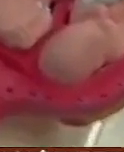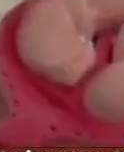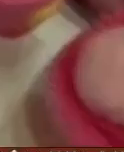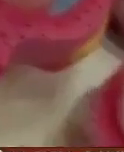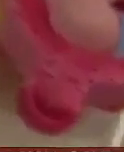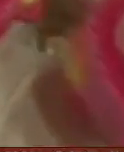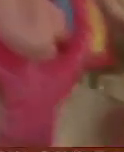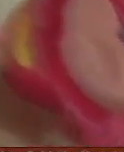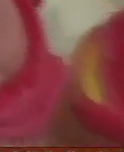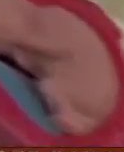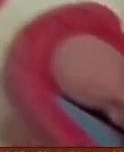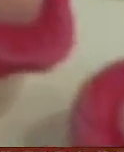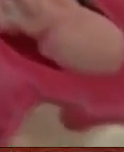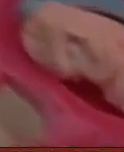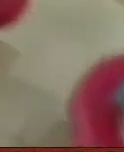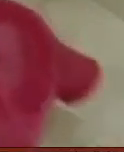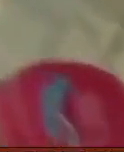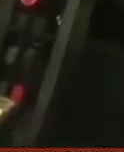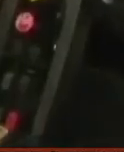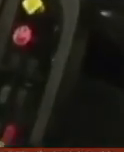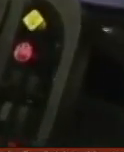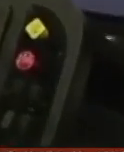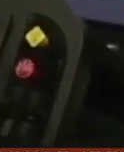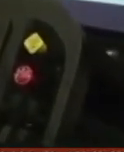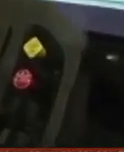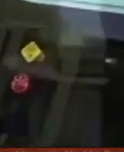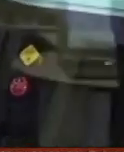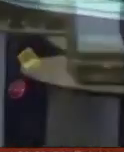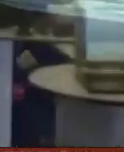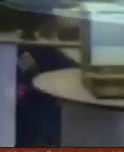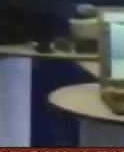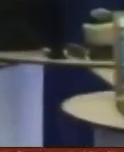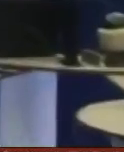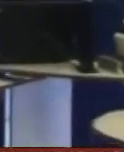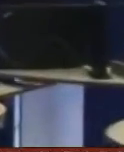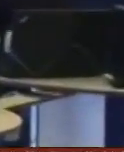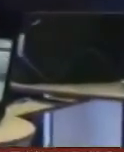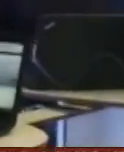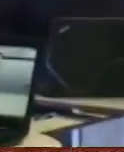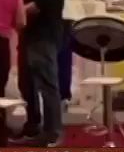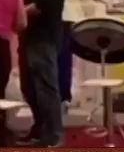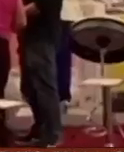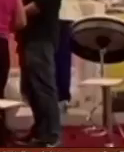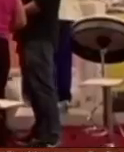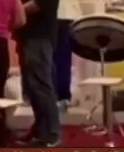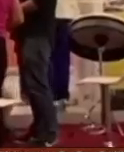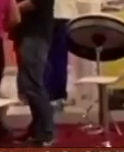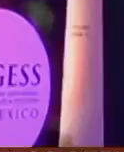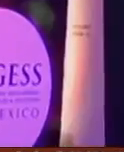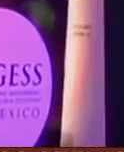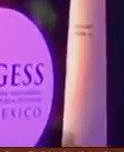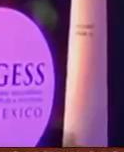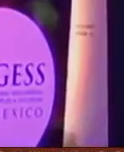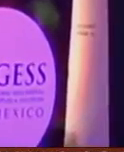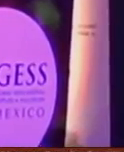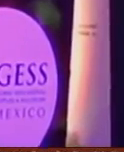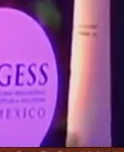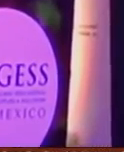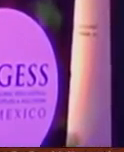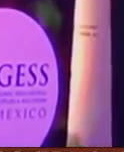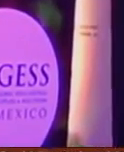que participan, pero 3 muy importantes, Alemania, uh-huh. Con el año dual, seguramente están apostando mucho por el